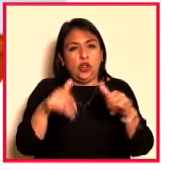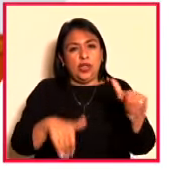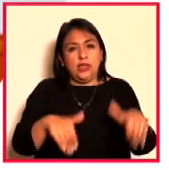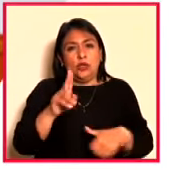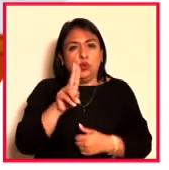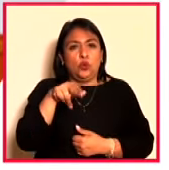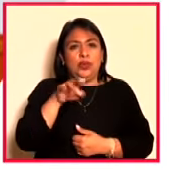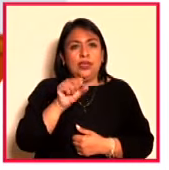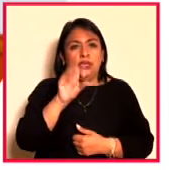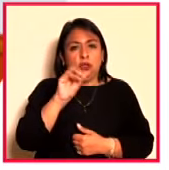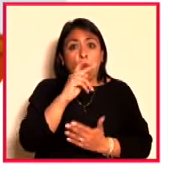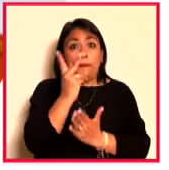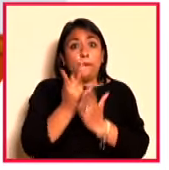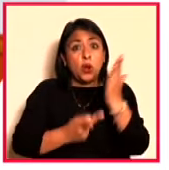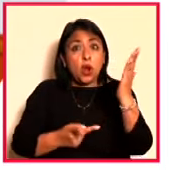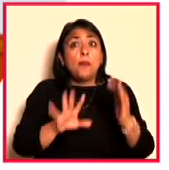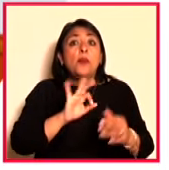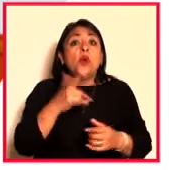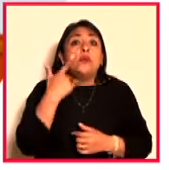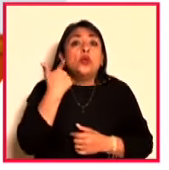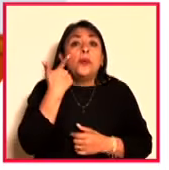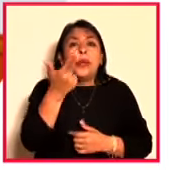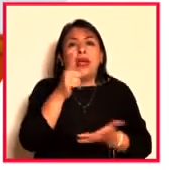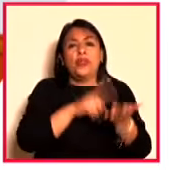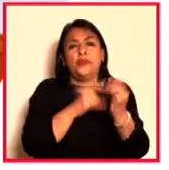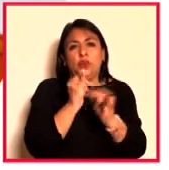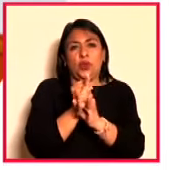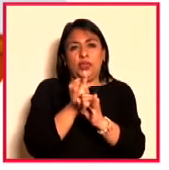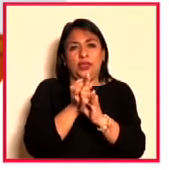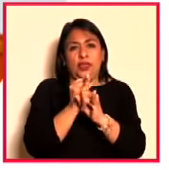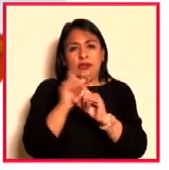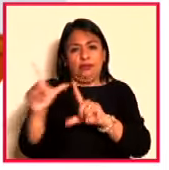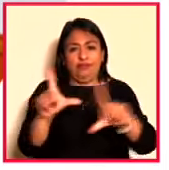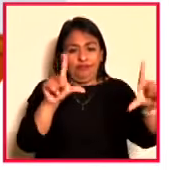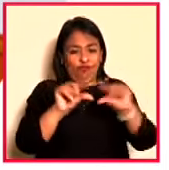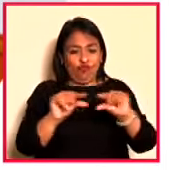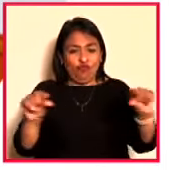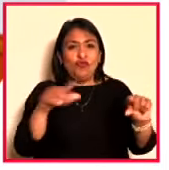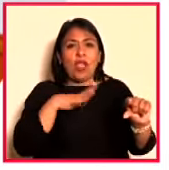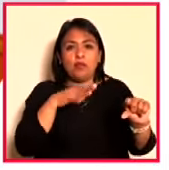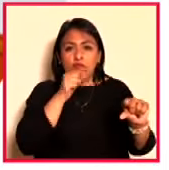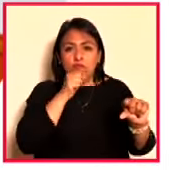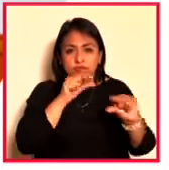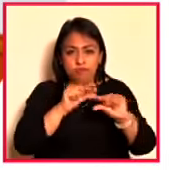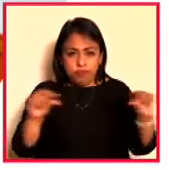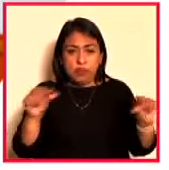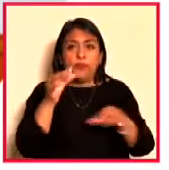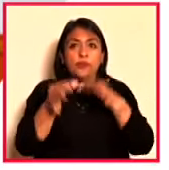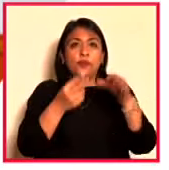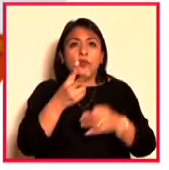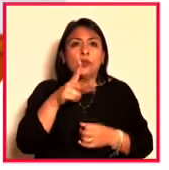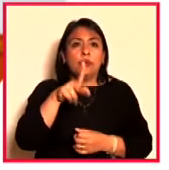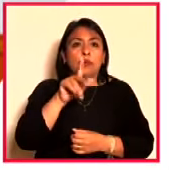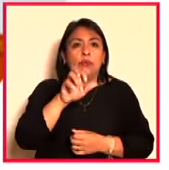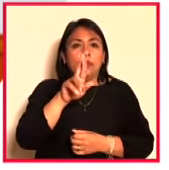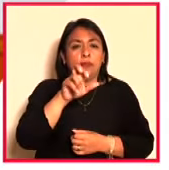La programación se puede consultar en la página que aparece en pantalla. Noticias 22, Karen Rivera.